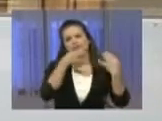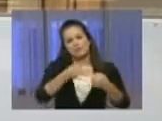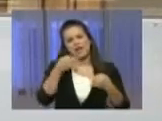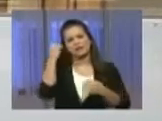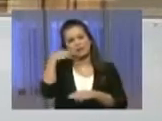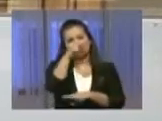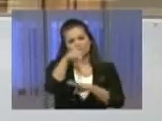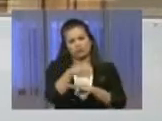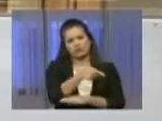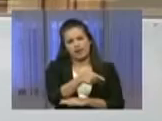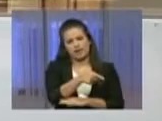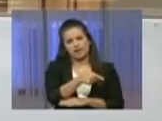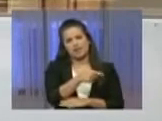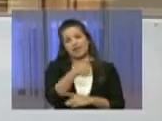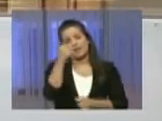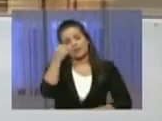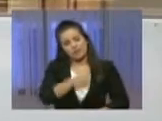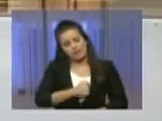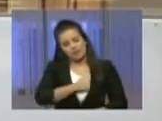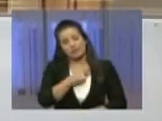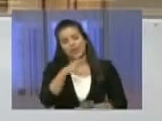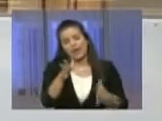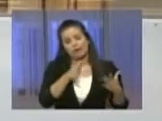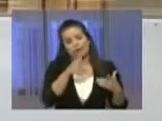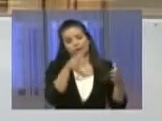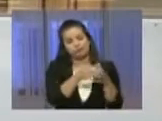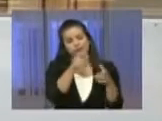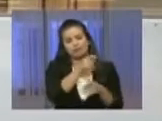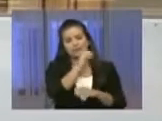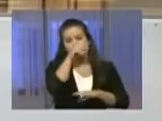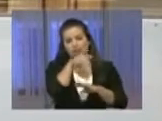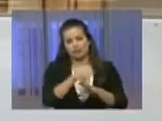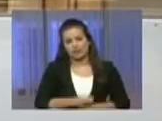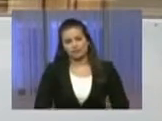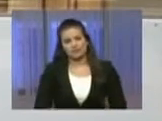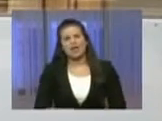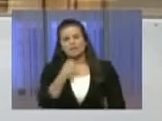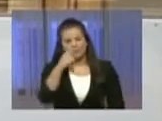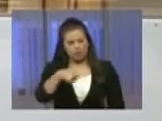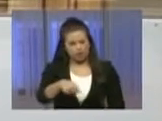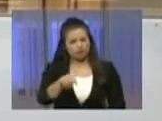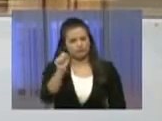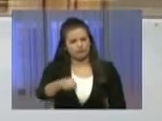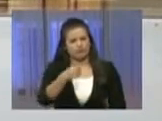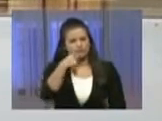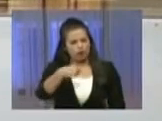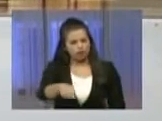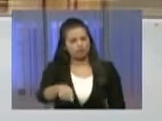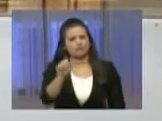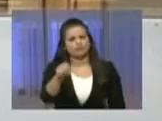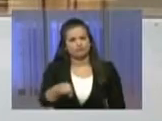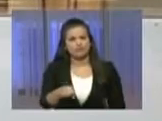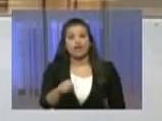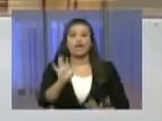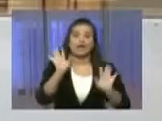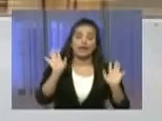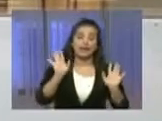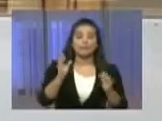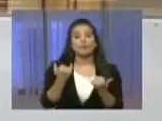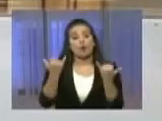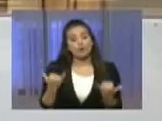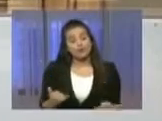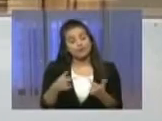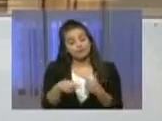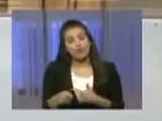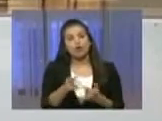nacional desafortunadamente no está el día Mientras tanto mantengamos